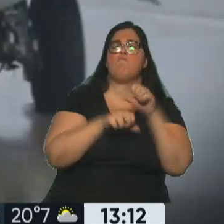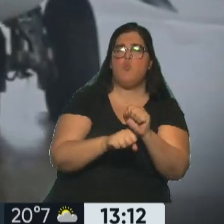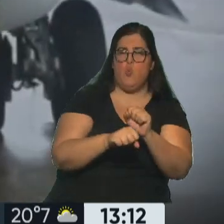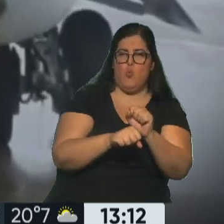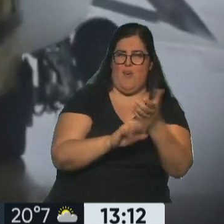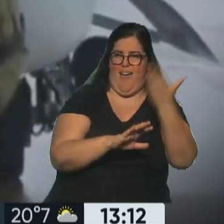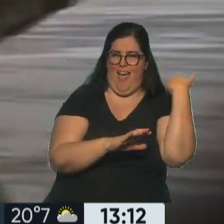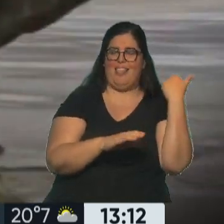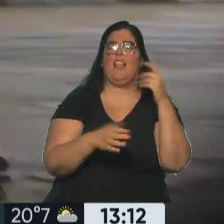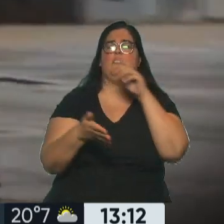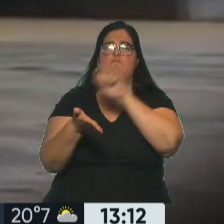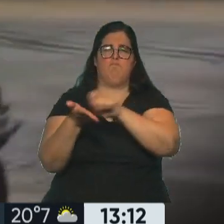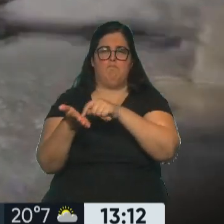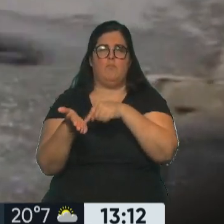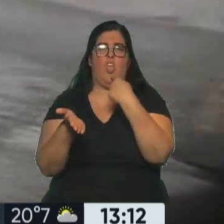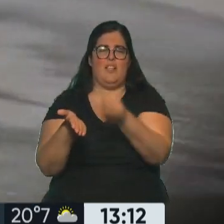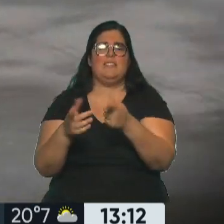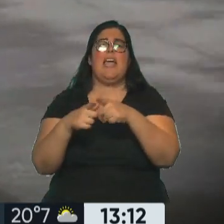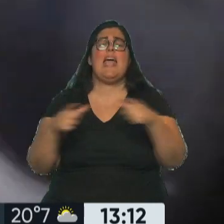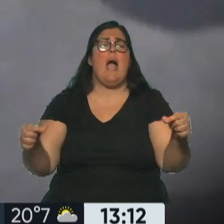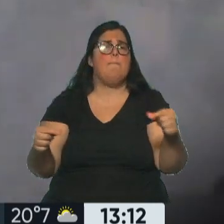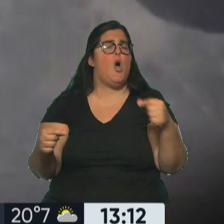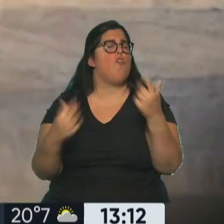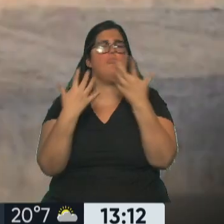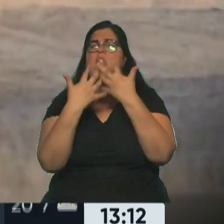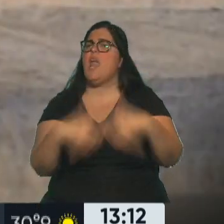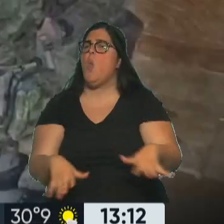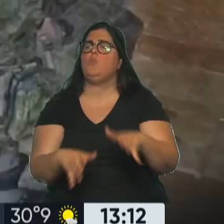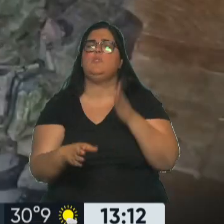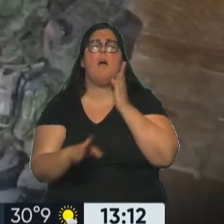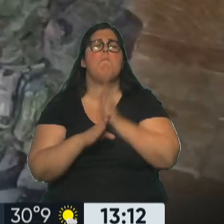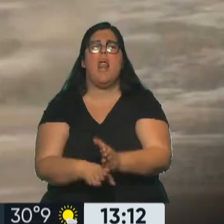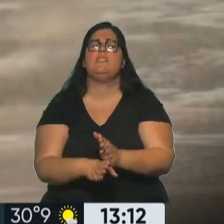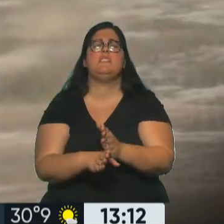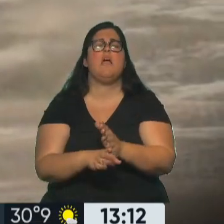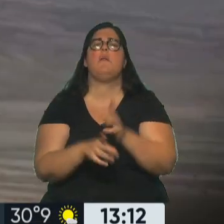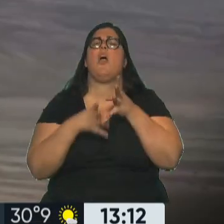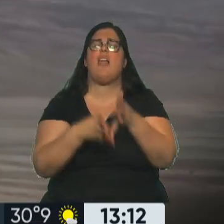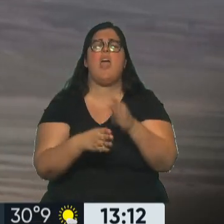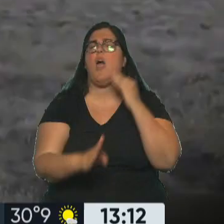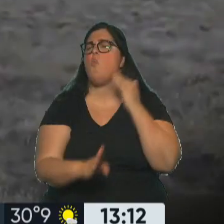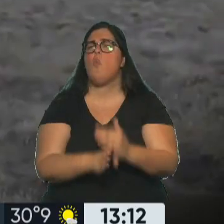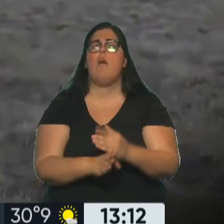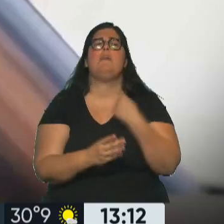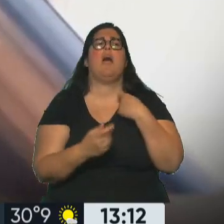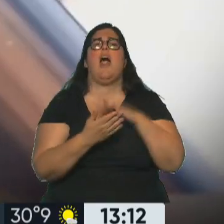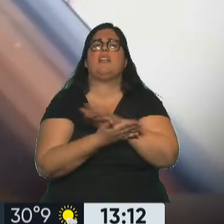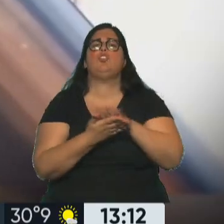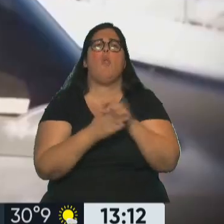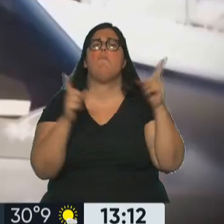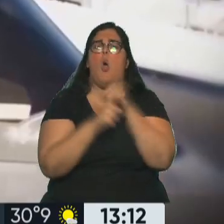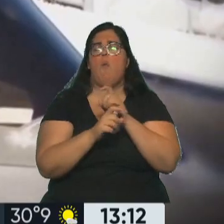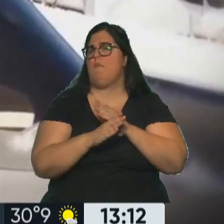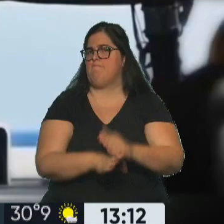en vigencia, establece que Japón renuncia para siempre a la guerra como instrumento para afrontar disputas internacionales y que el país no